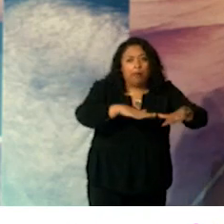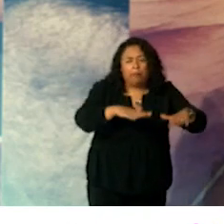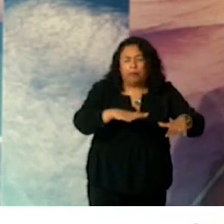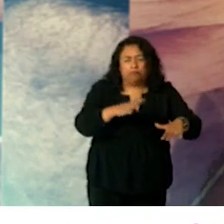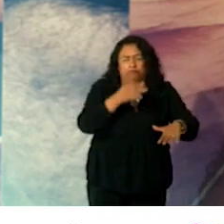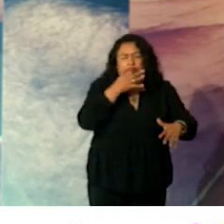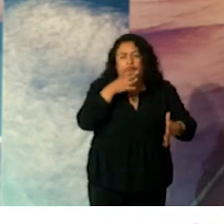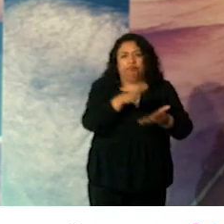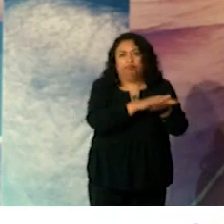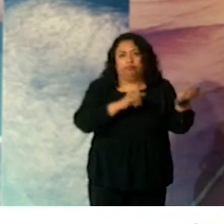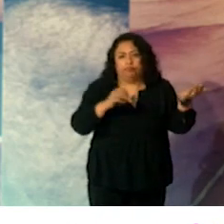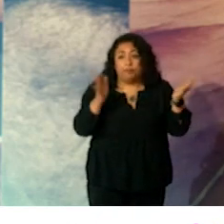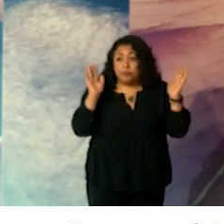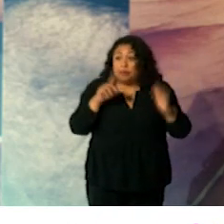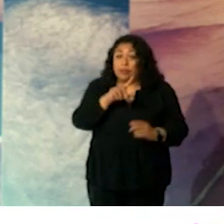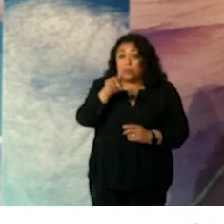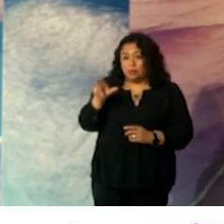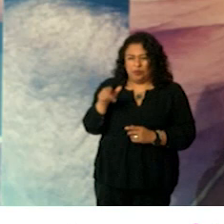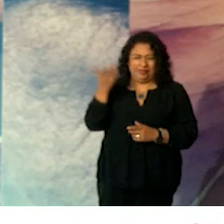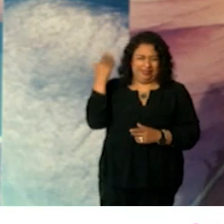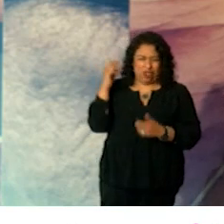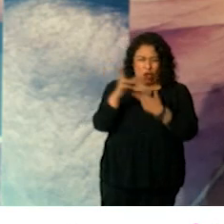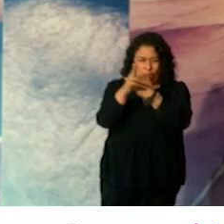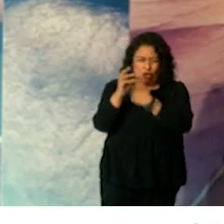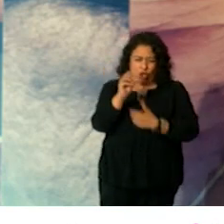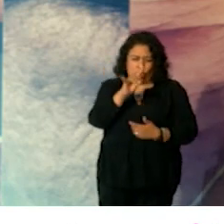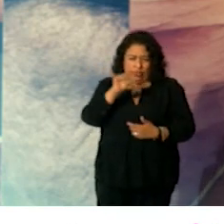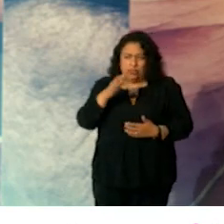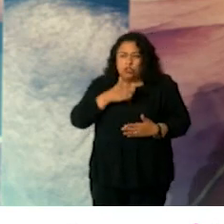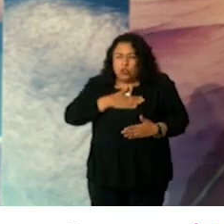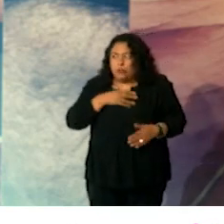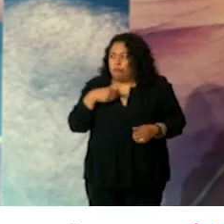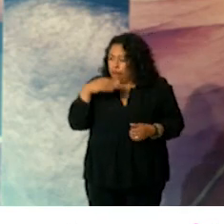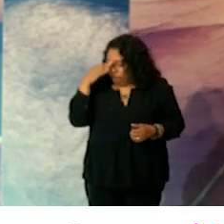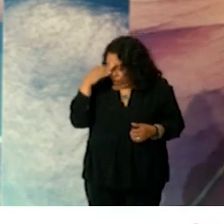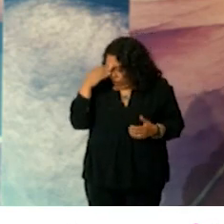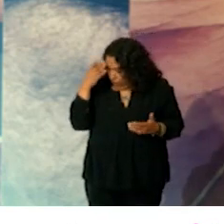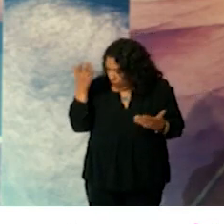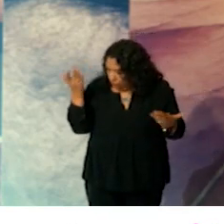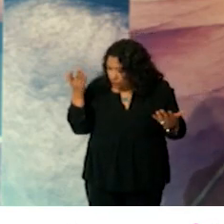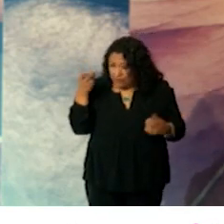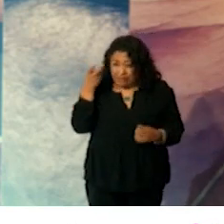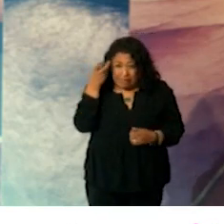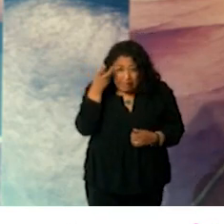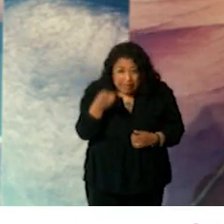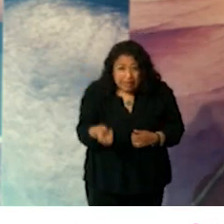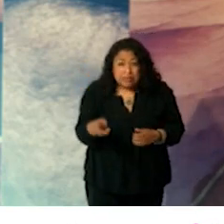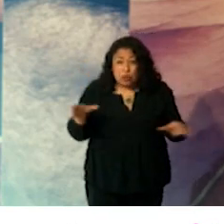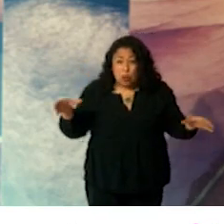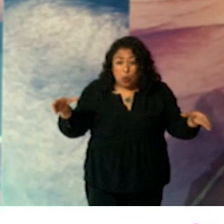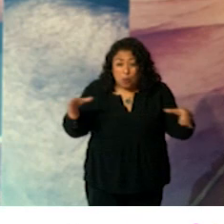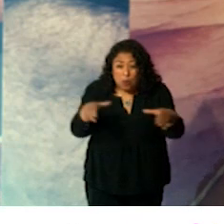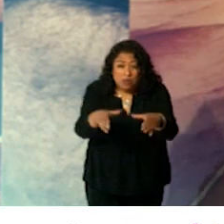tiempo. Cuando pasó Otis, yo solamente podía pensar, si esto pasó para una